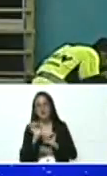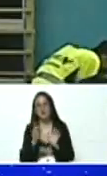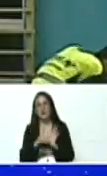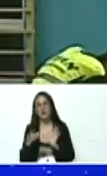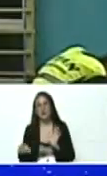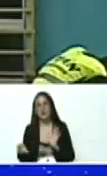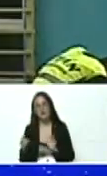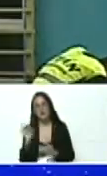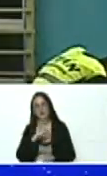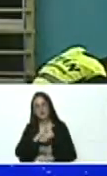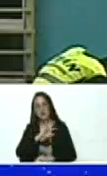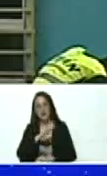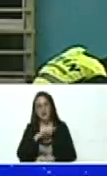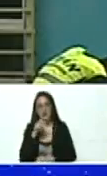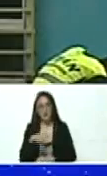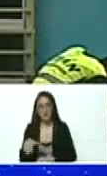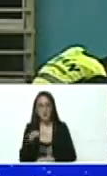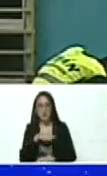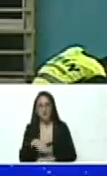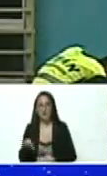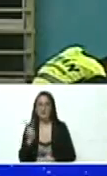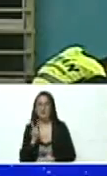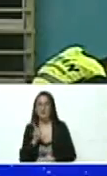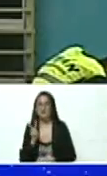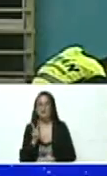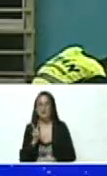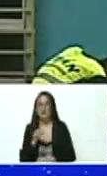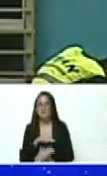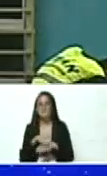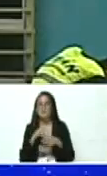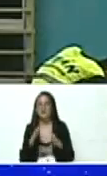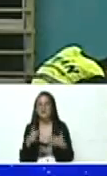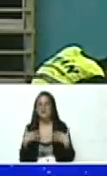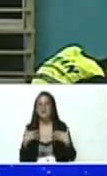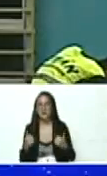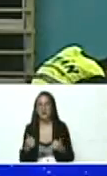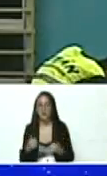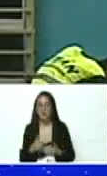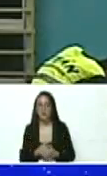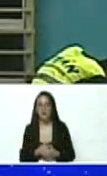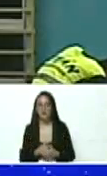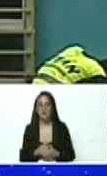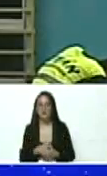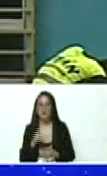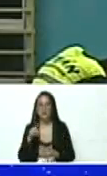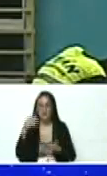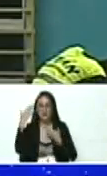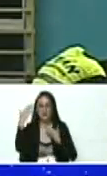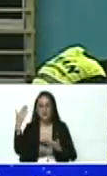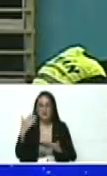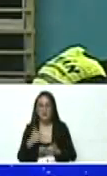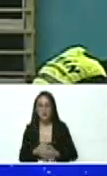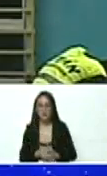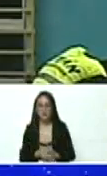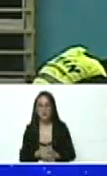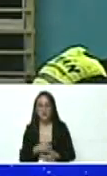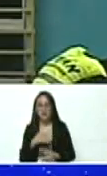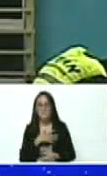derechos sociales del pueblo de Venezuela. Nuestra ministra de Salud, también quiero saludar